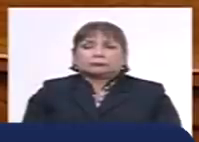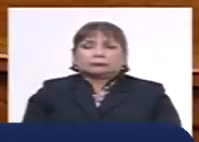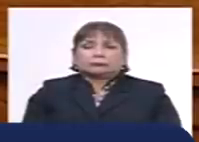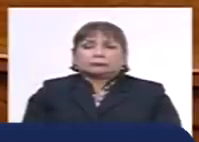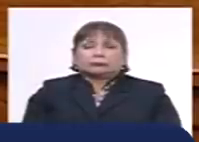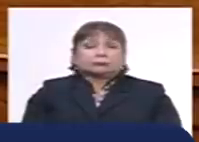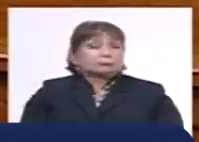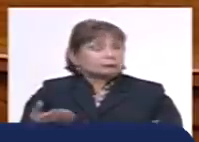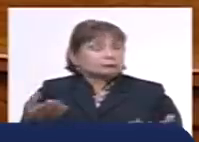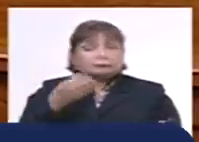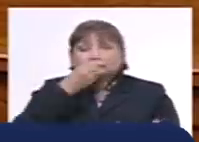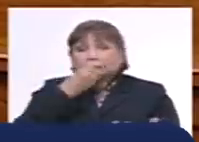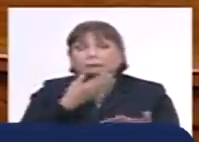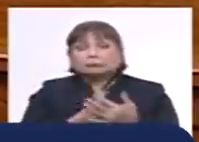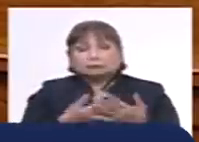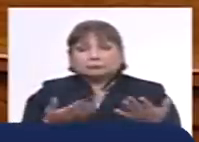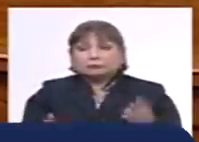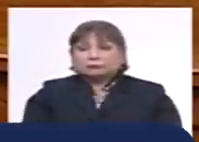Pues bien,